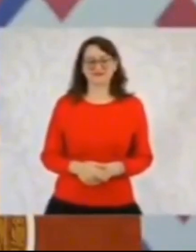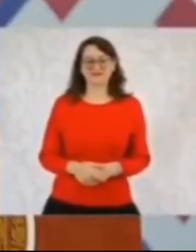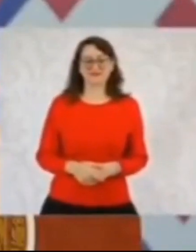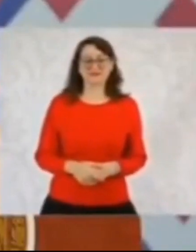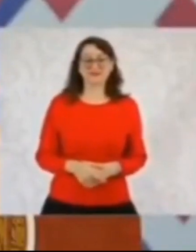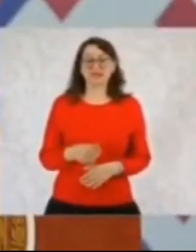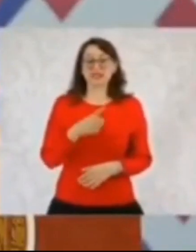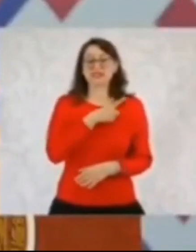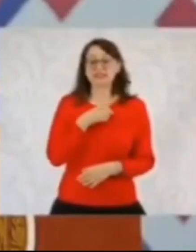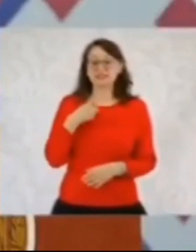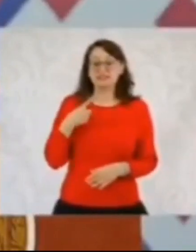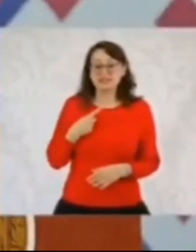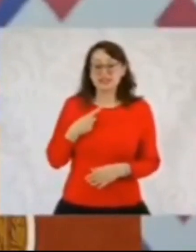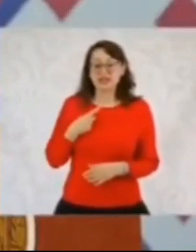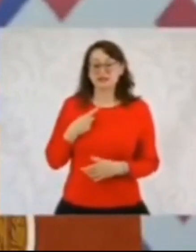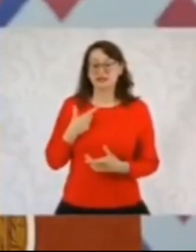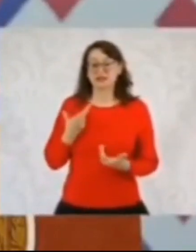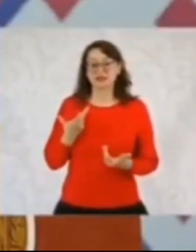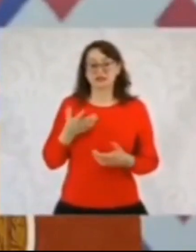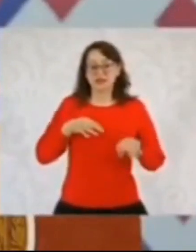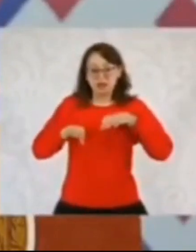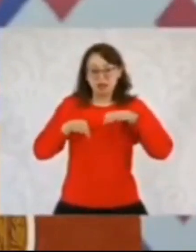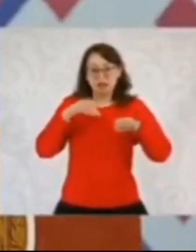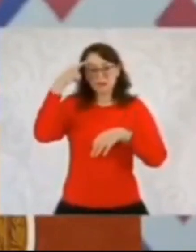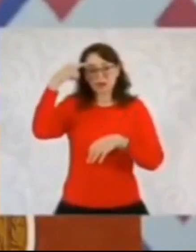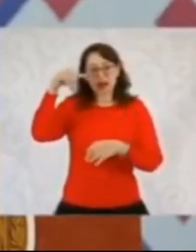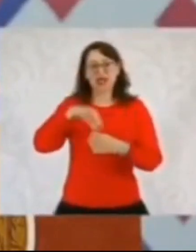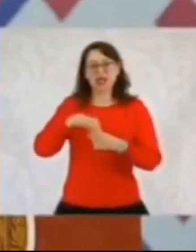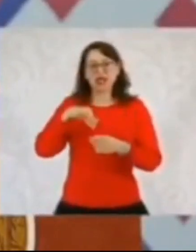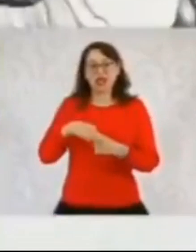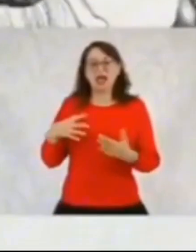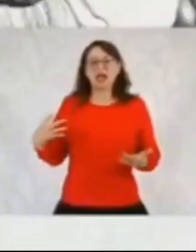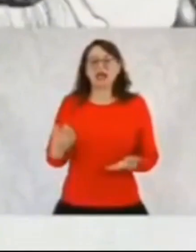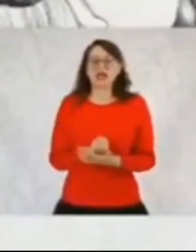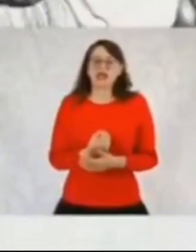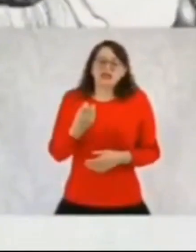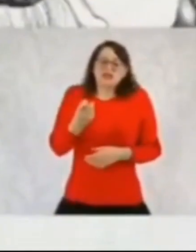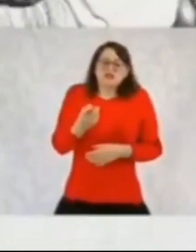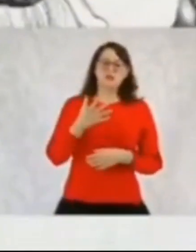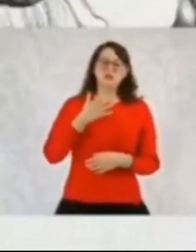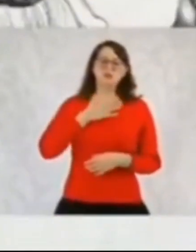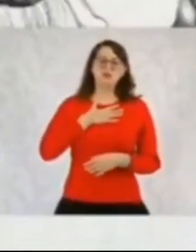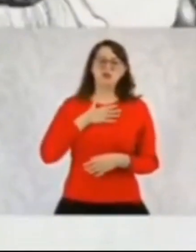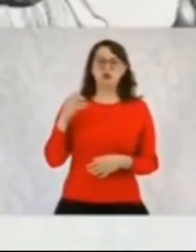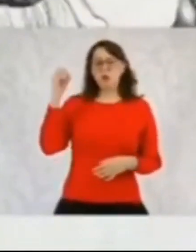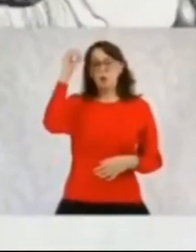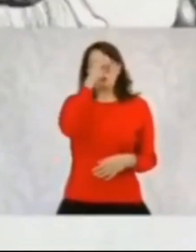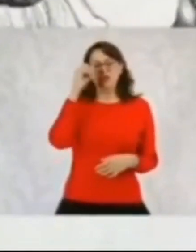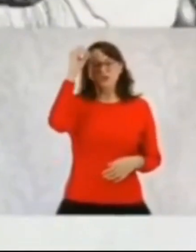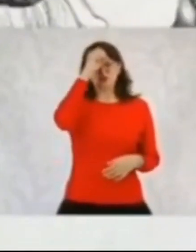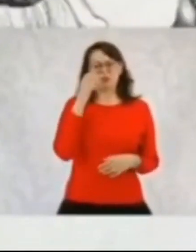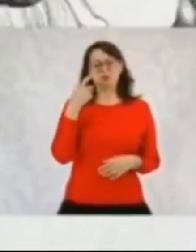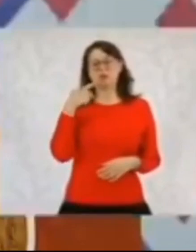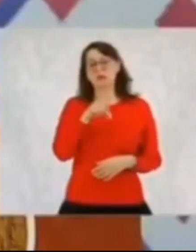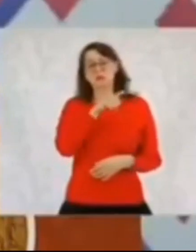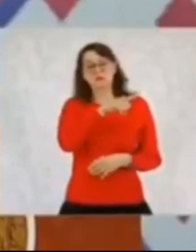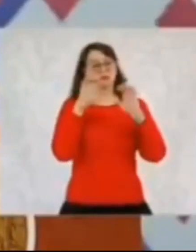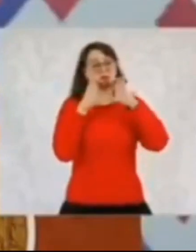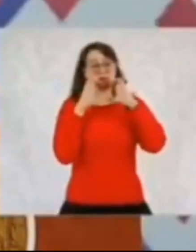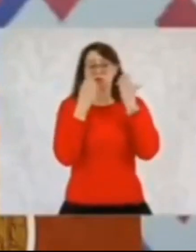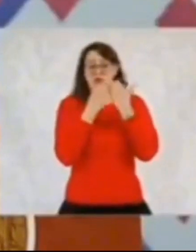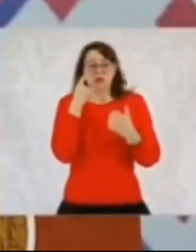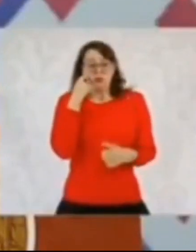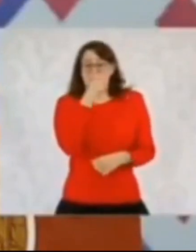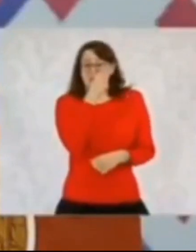Pues que se ganen las elecciones. Digo, ya es mi opinión, ¿no? Sí. Y ya pues que proceda el Congreso si